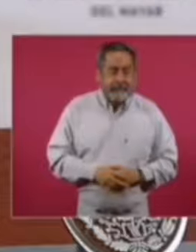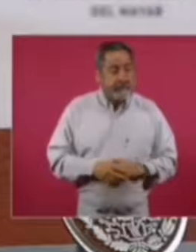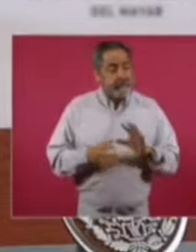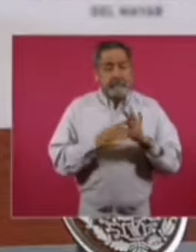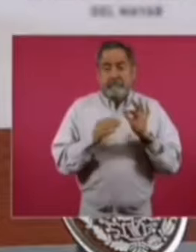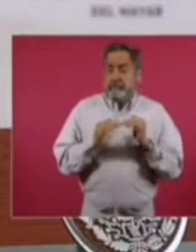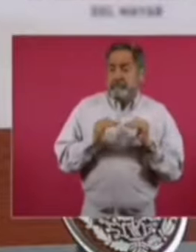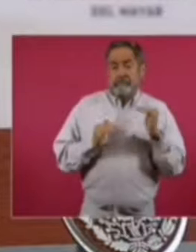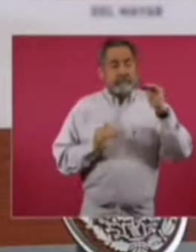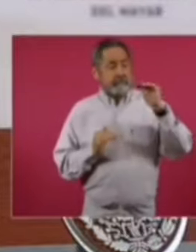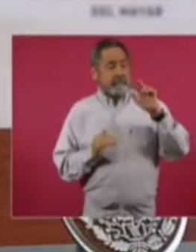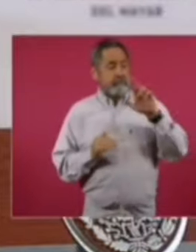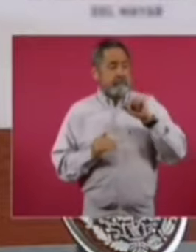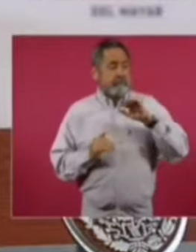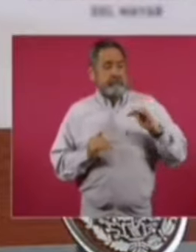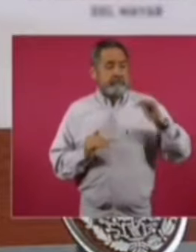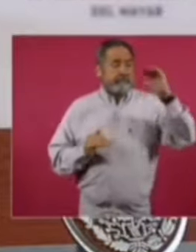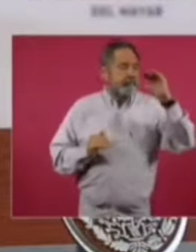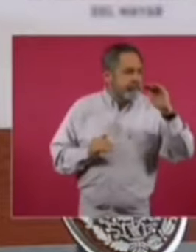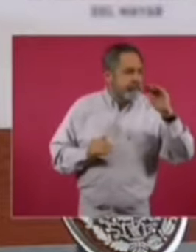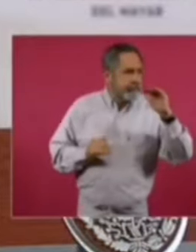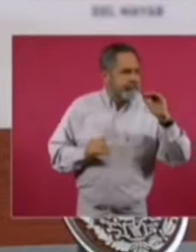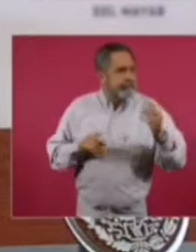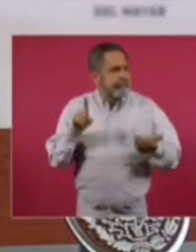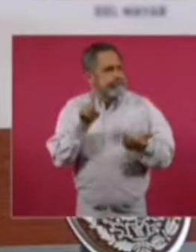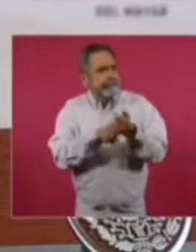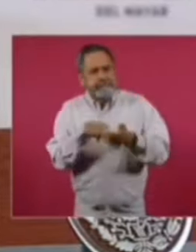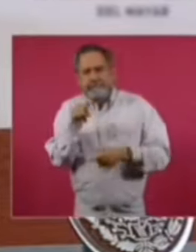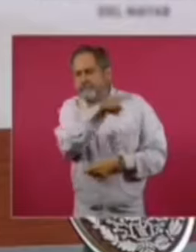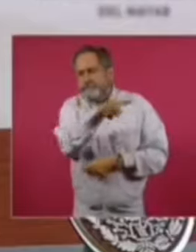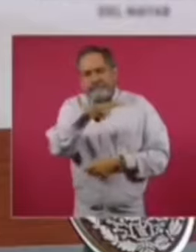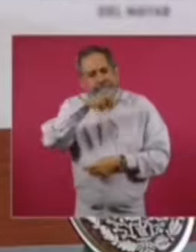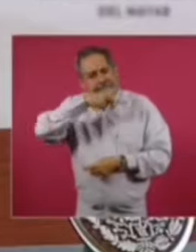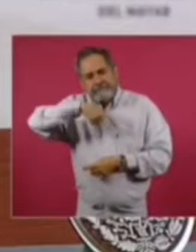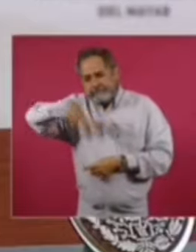prestigio, es sinónimo de ignorancia.